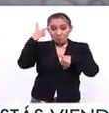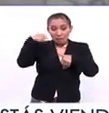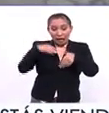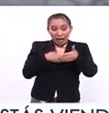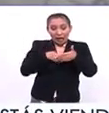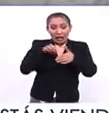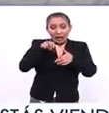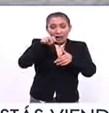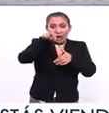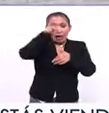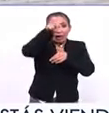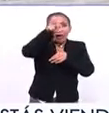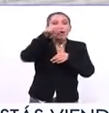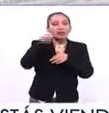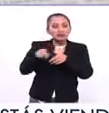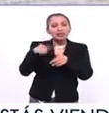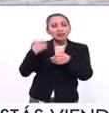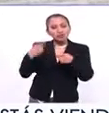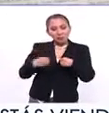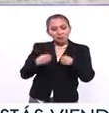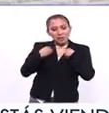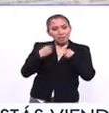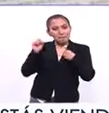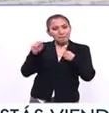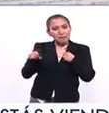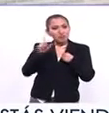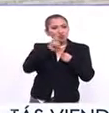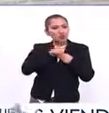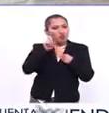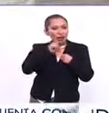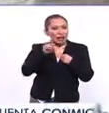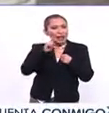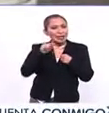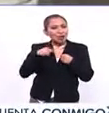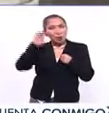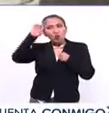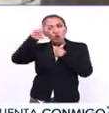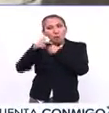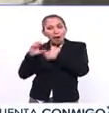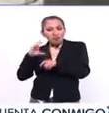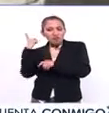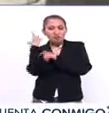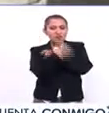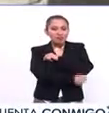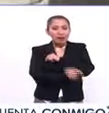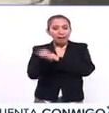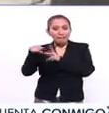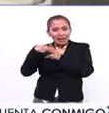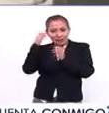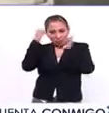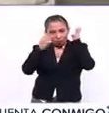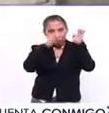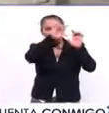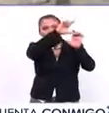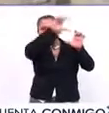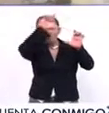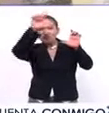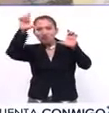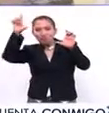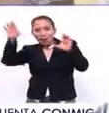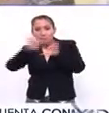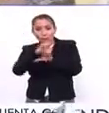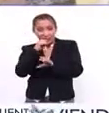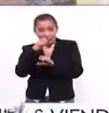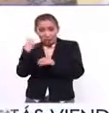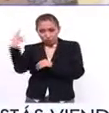un ascenso. Es un ascenso. Es un transcurrir, es también la huida física de Europa, Totalmente. ¿No? Así empieza la exposición también, o sea, porque